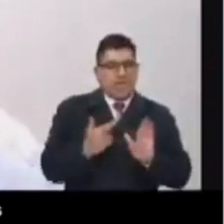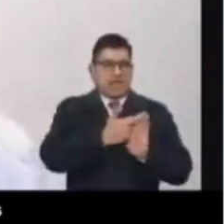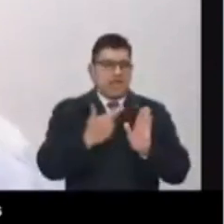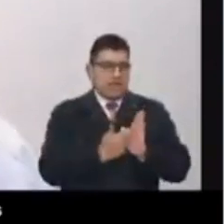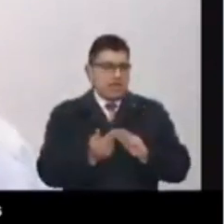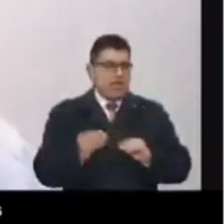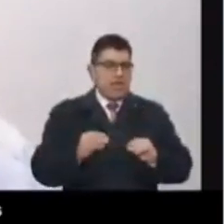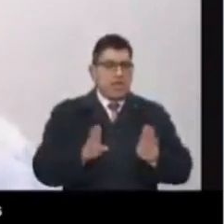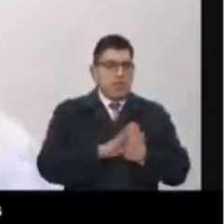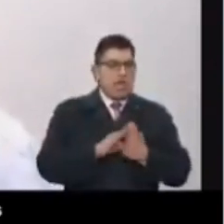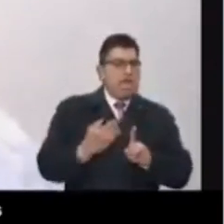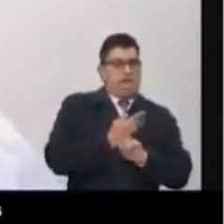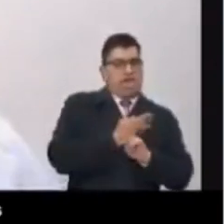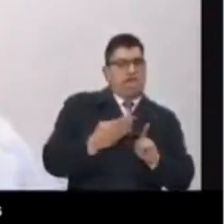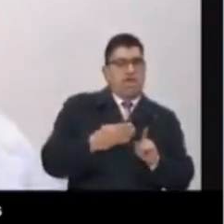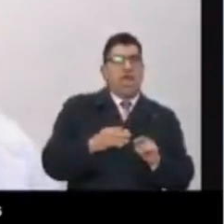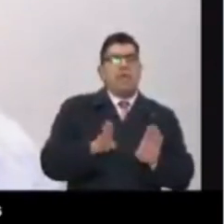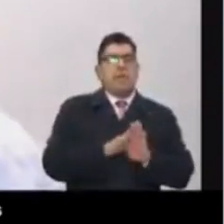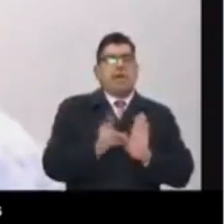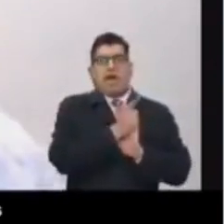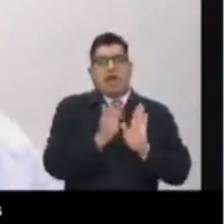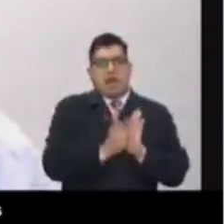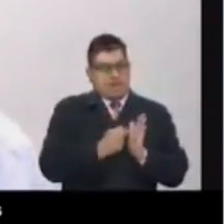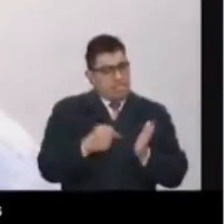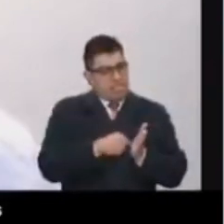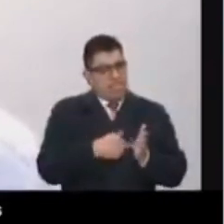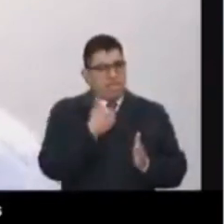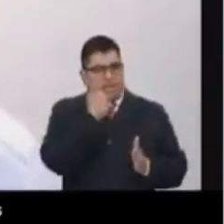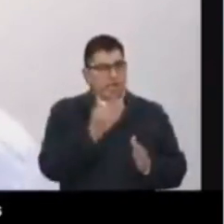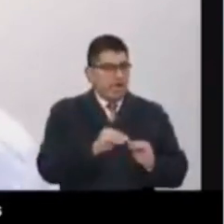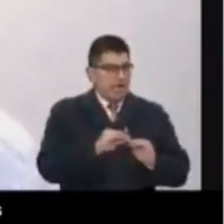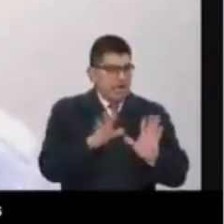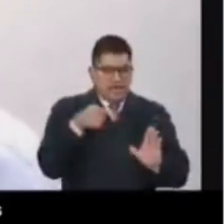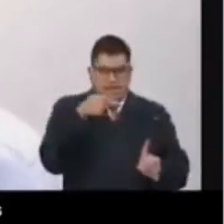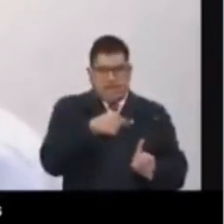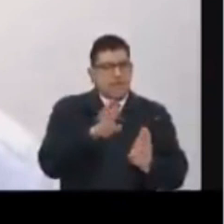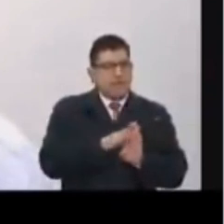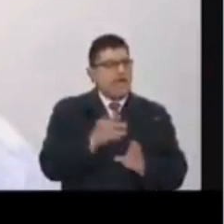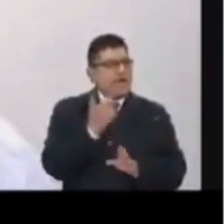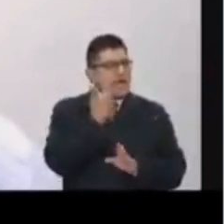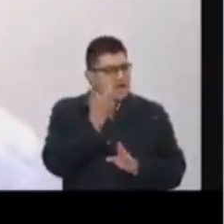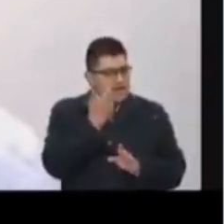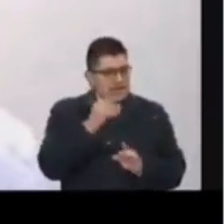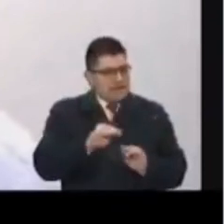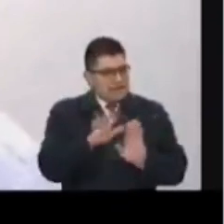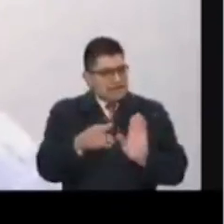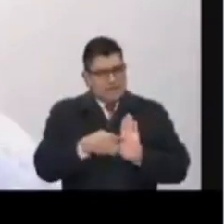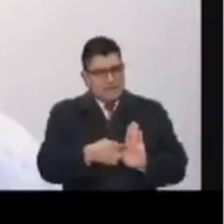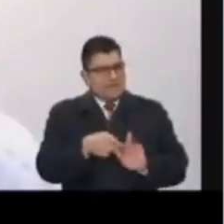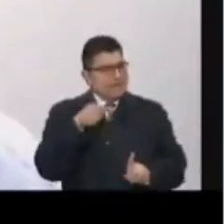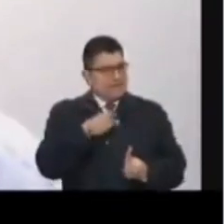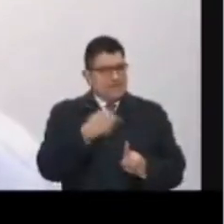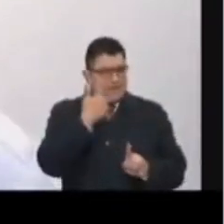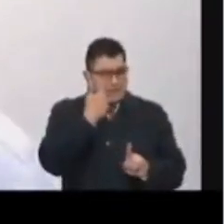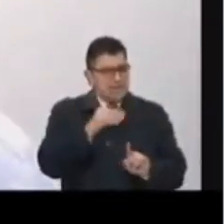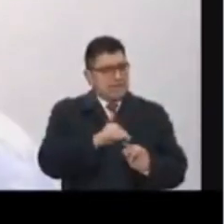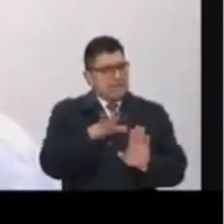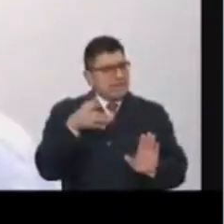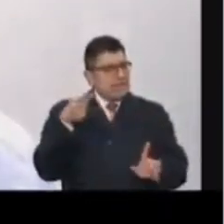distorsionan lo que viene la ley con una clara clarísima intención clarísima intención